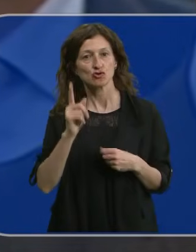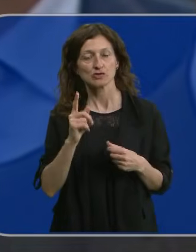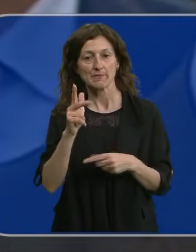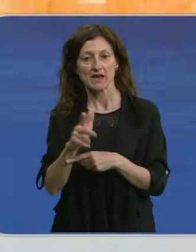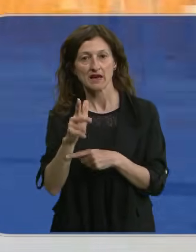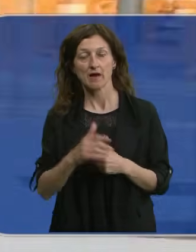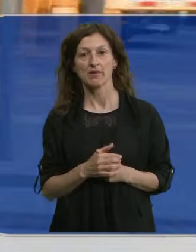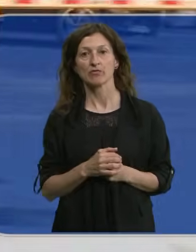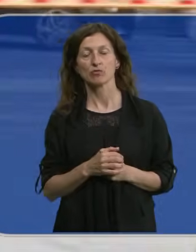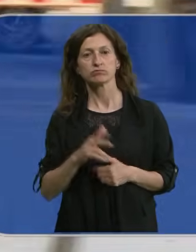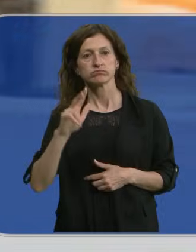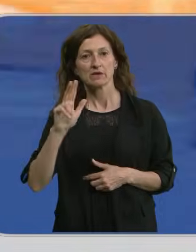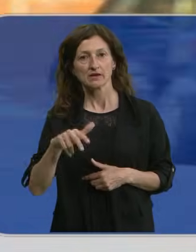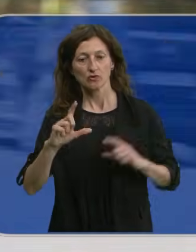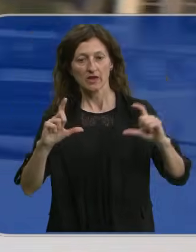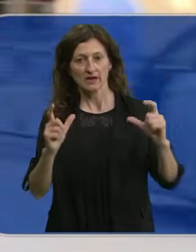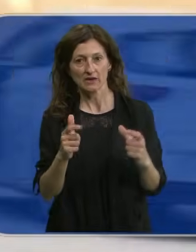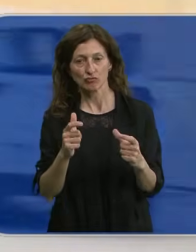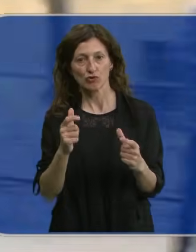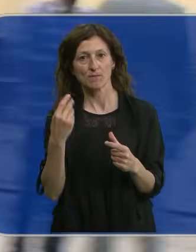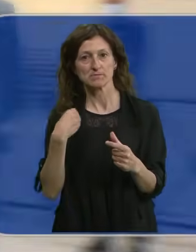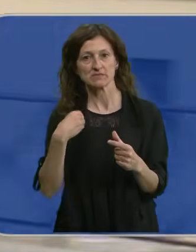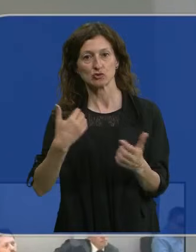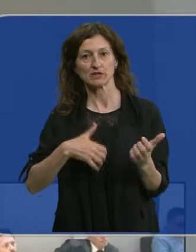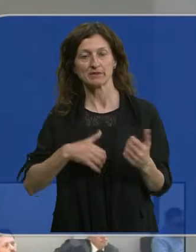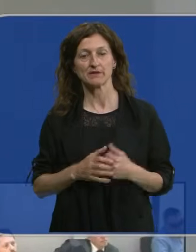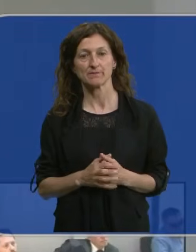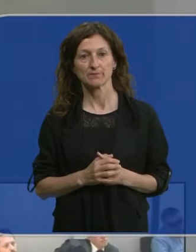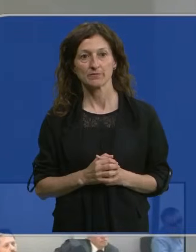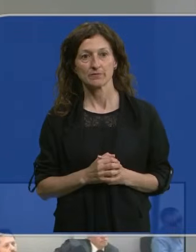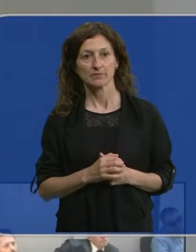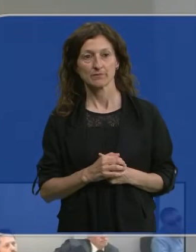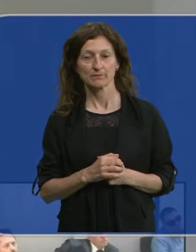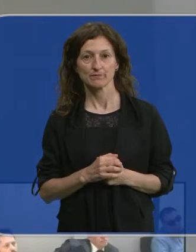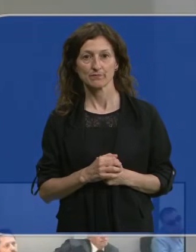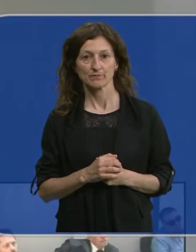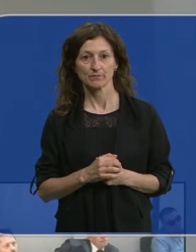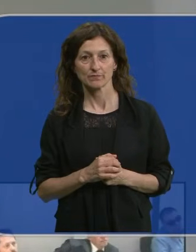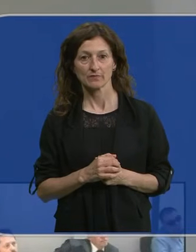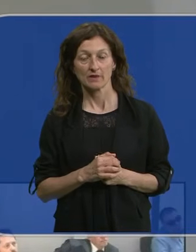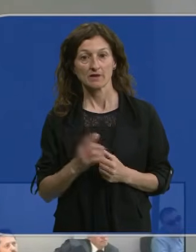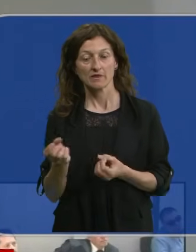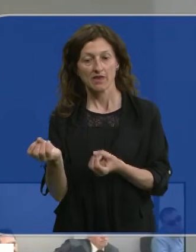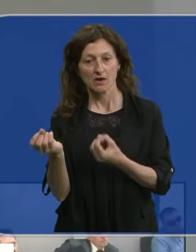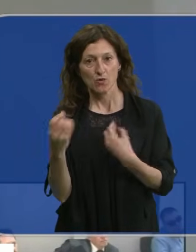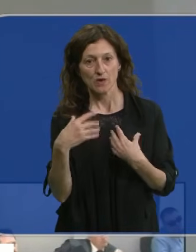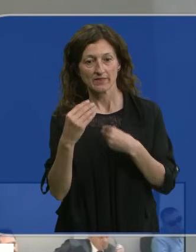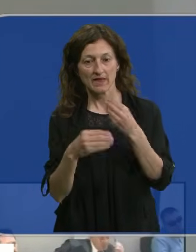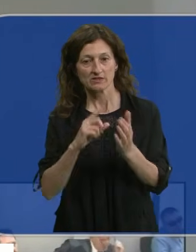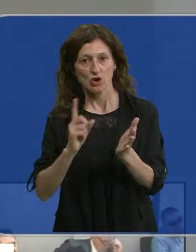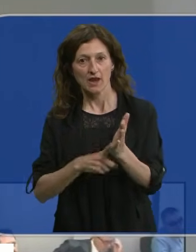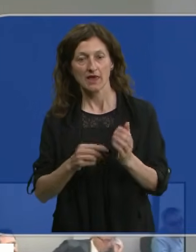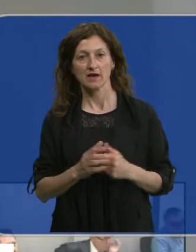sido grabado y reconoce haberse reunido con el extesorero en Sevilla. Y él me traslada que todo lo que ha hecho ha sido siempre